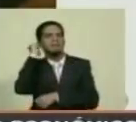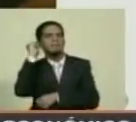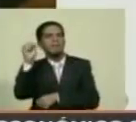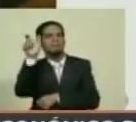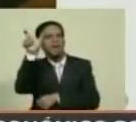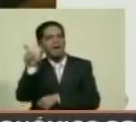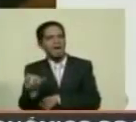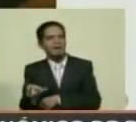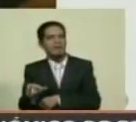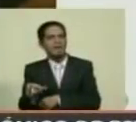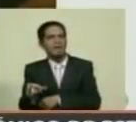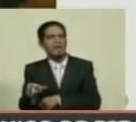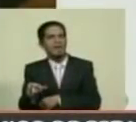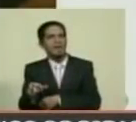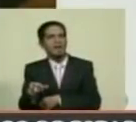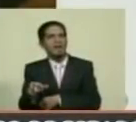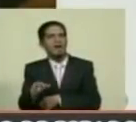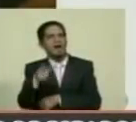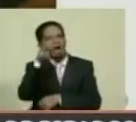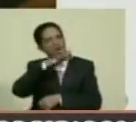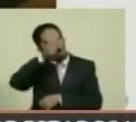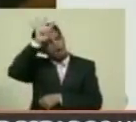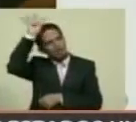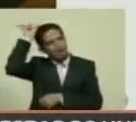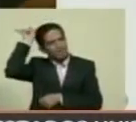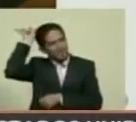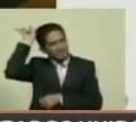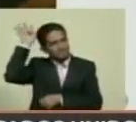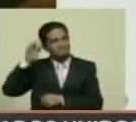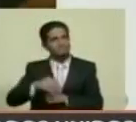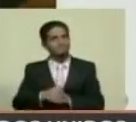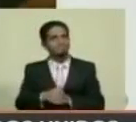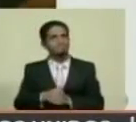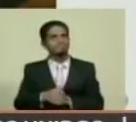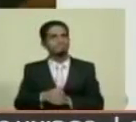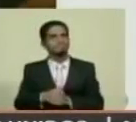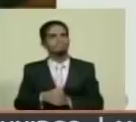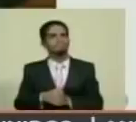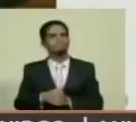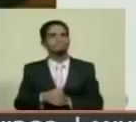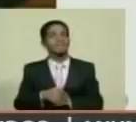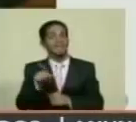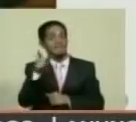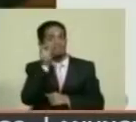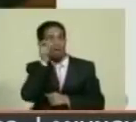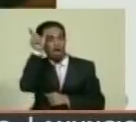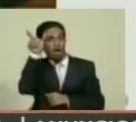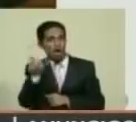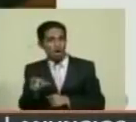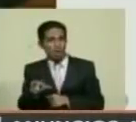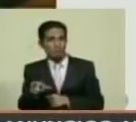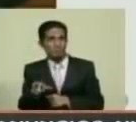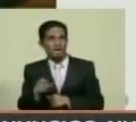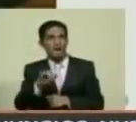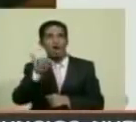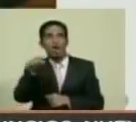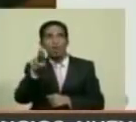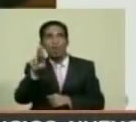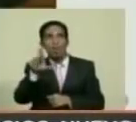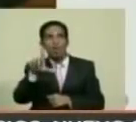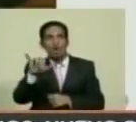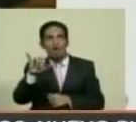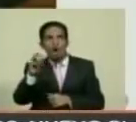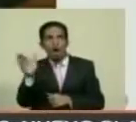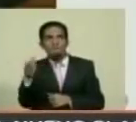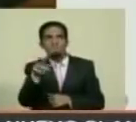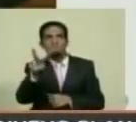joven diputado Robert Serra. Si ustedes quieren, no publiquen nada de esto, pero este señor, Julito Vélez, es una de las